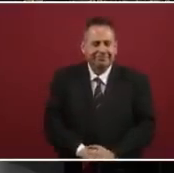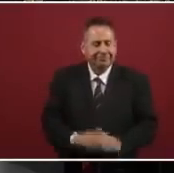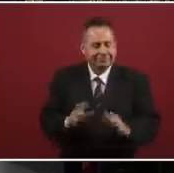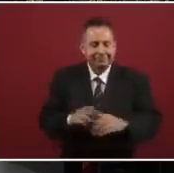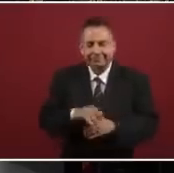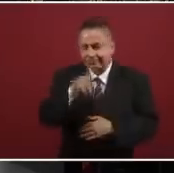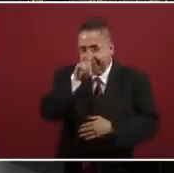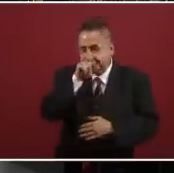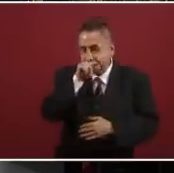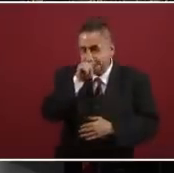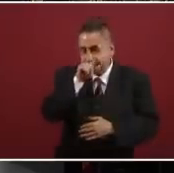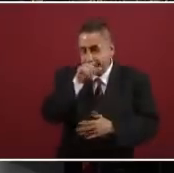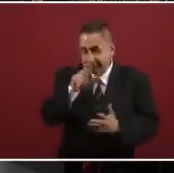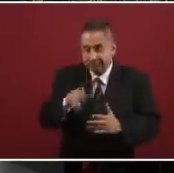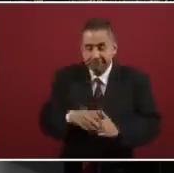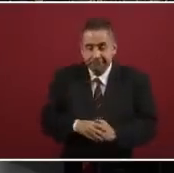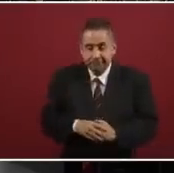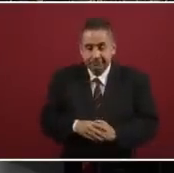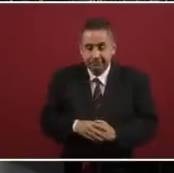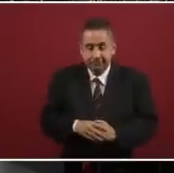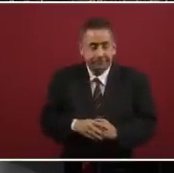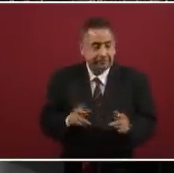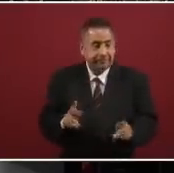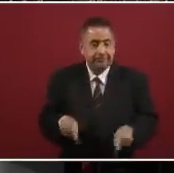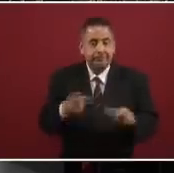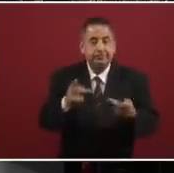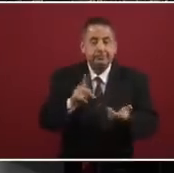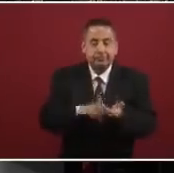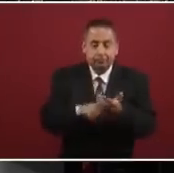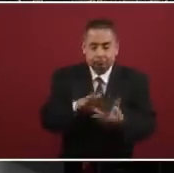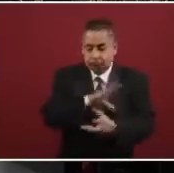El pollo se expende